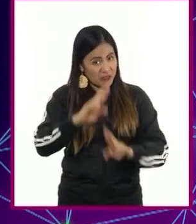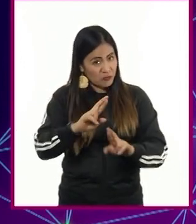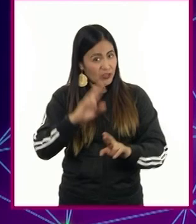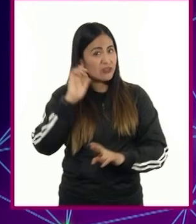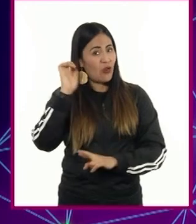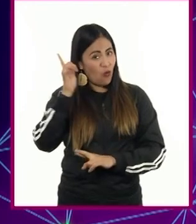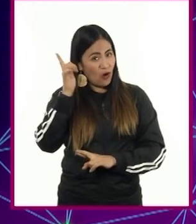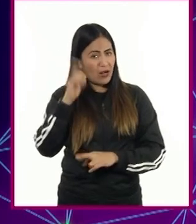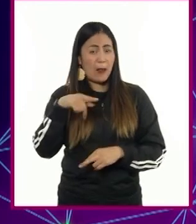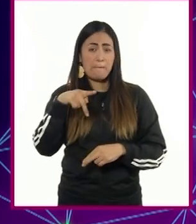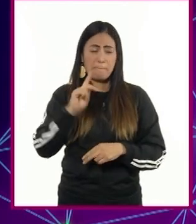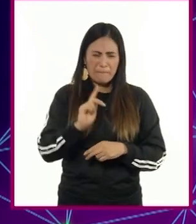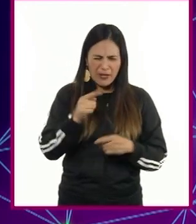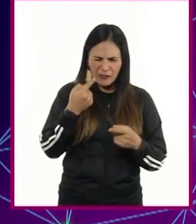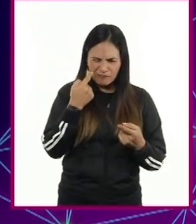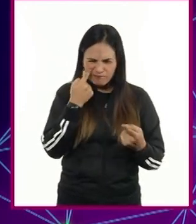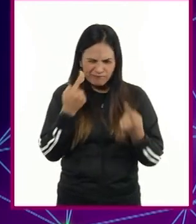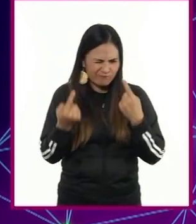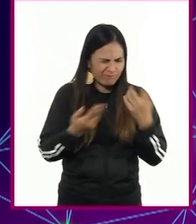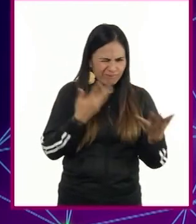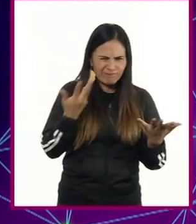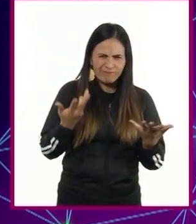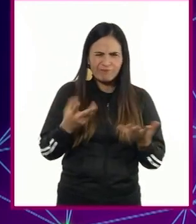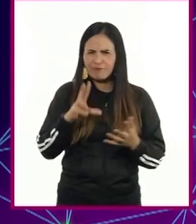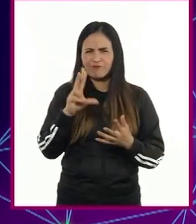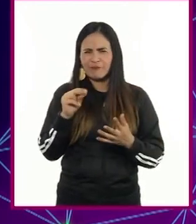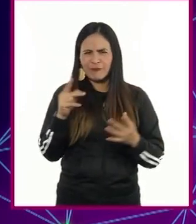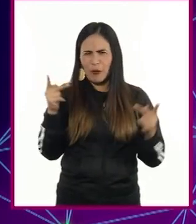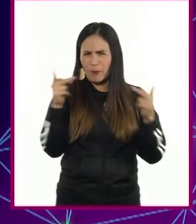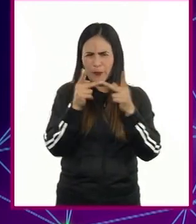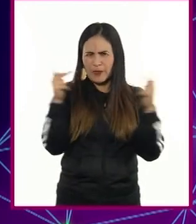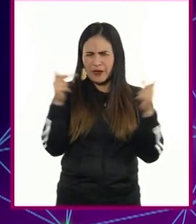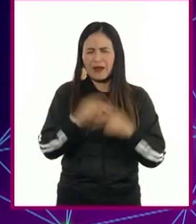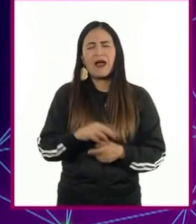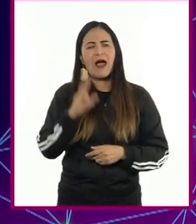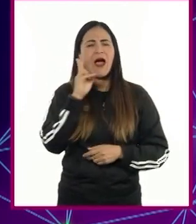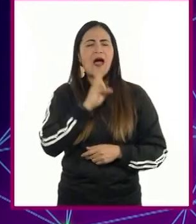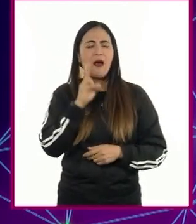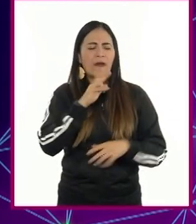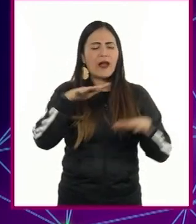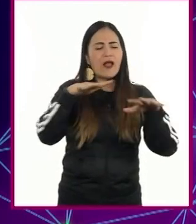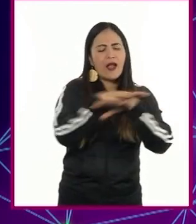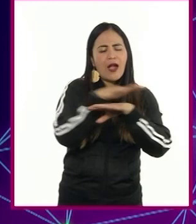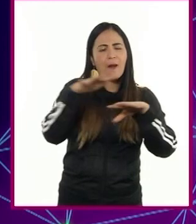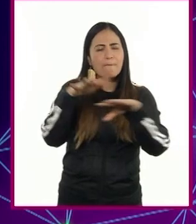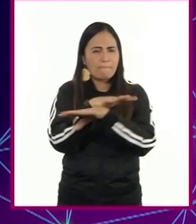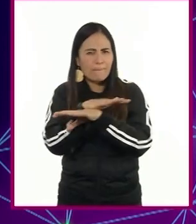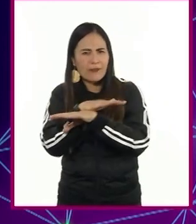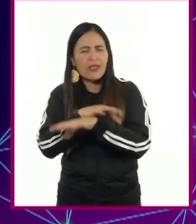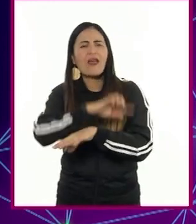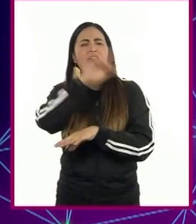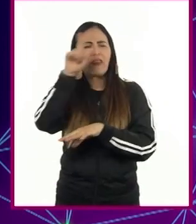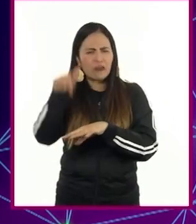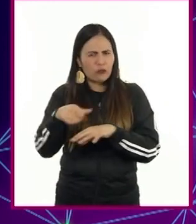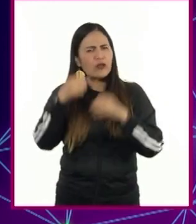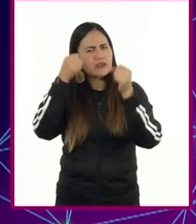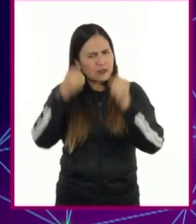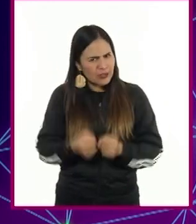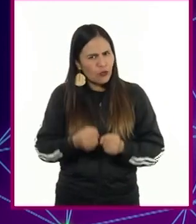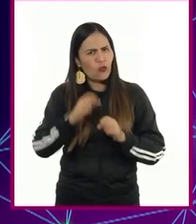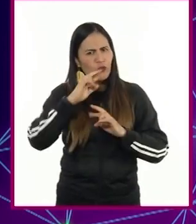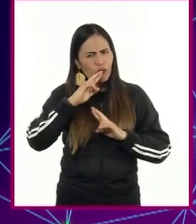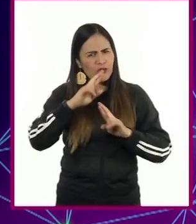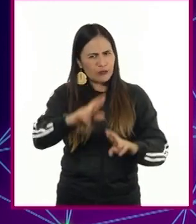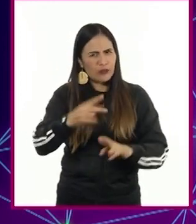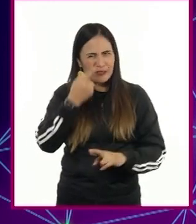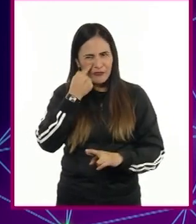no coincide, pueden rotar dicha respuesta y en alguna posición coincidirá. Incluso pudo quedar como vista